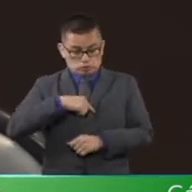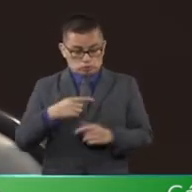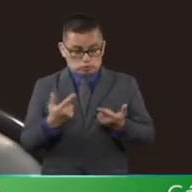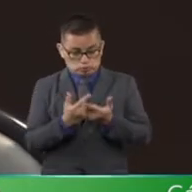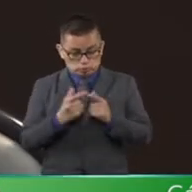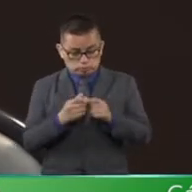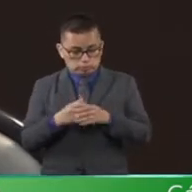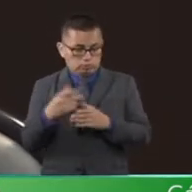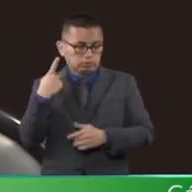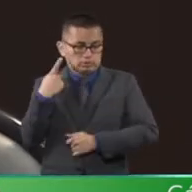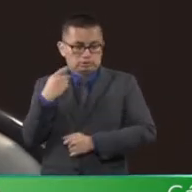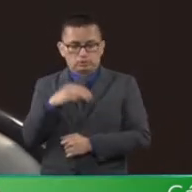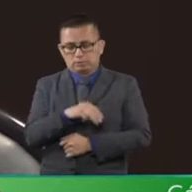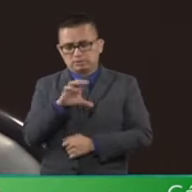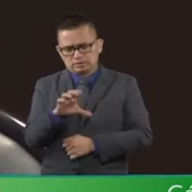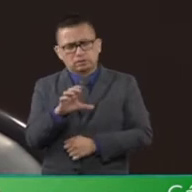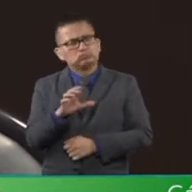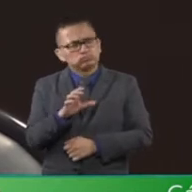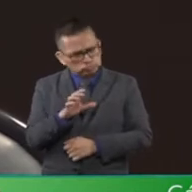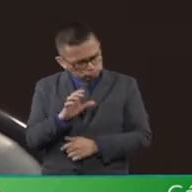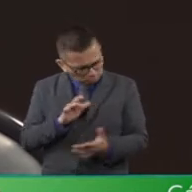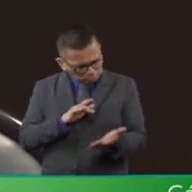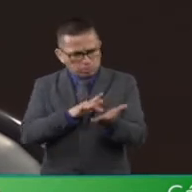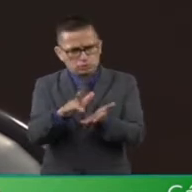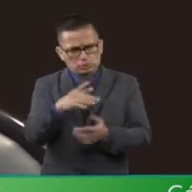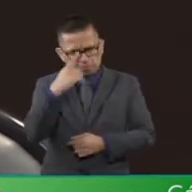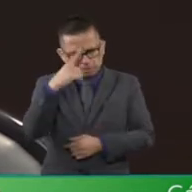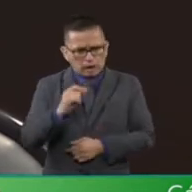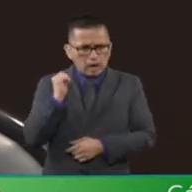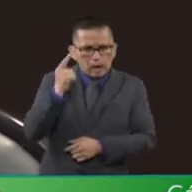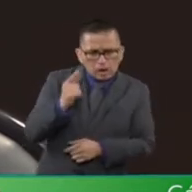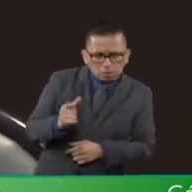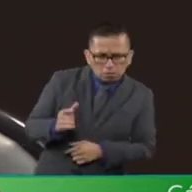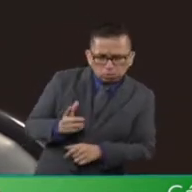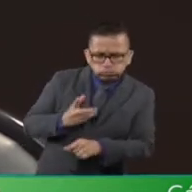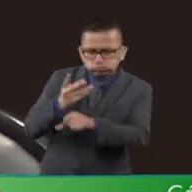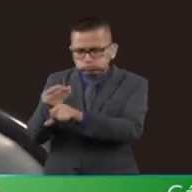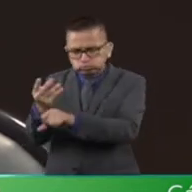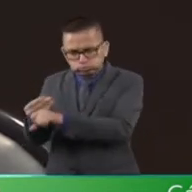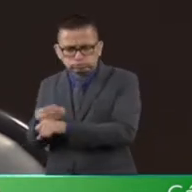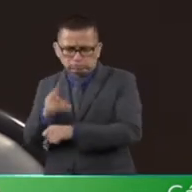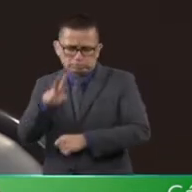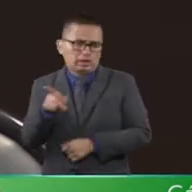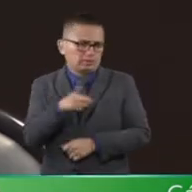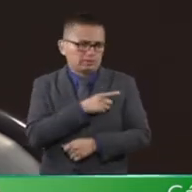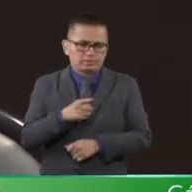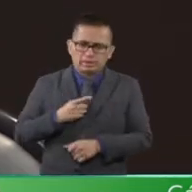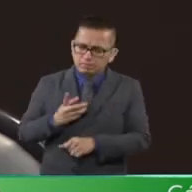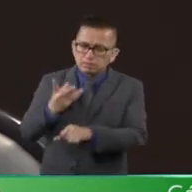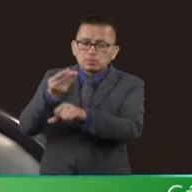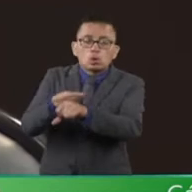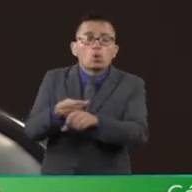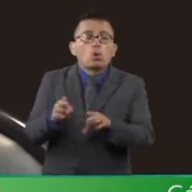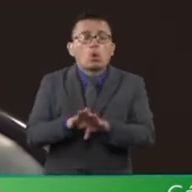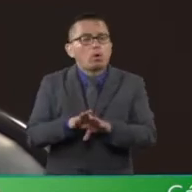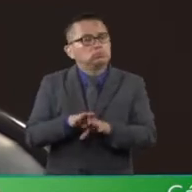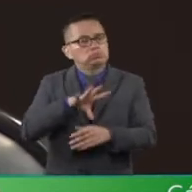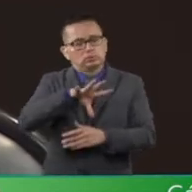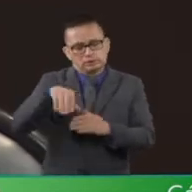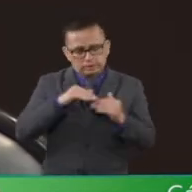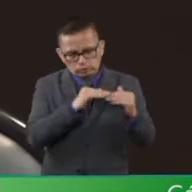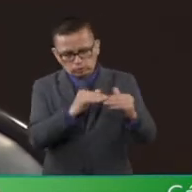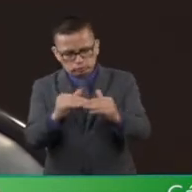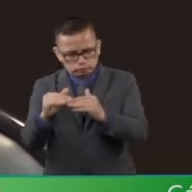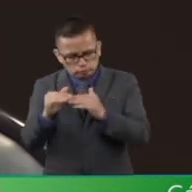para poder poderles dar soluciones que merecen soluciones desde la inclusión desde la